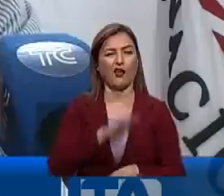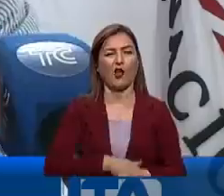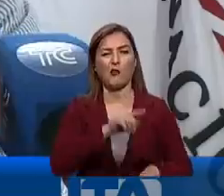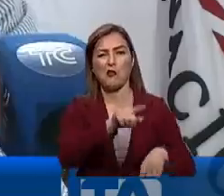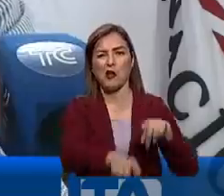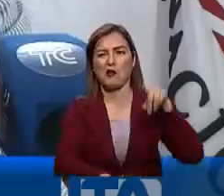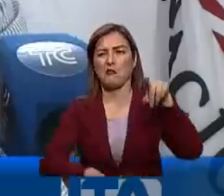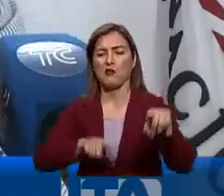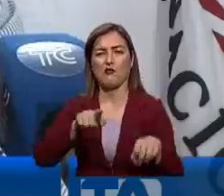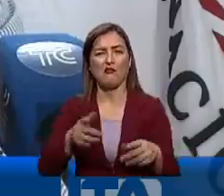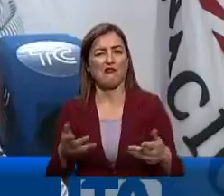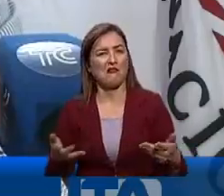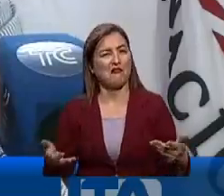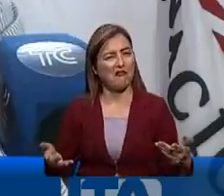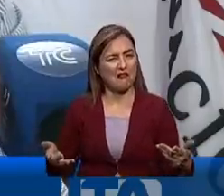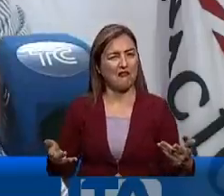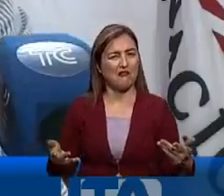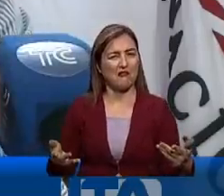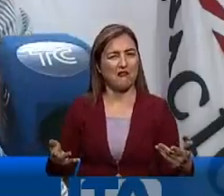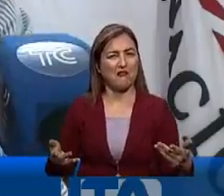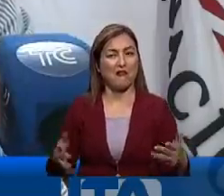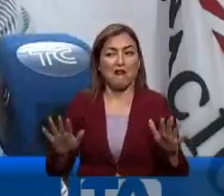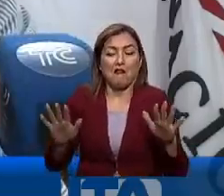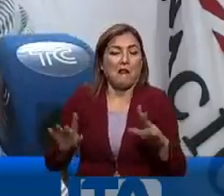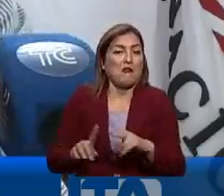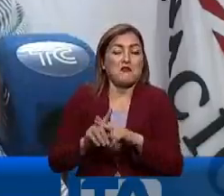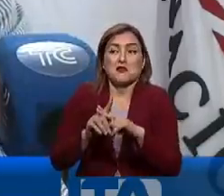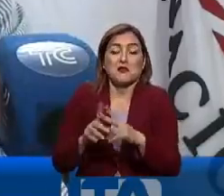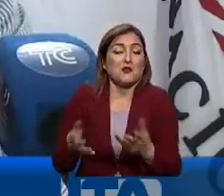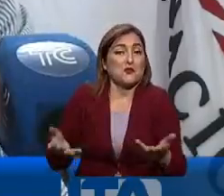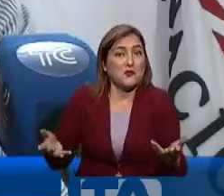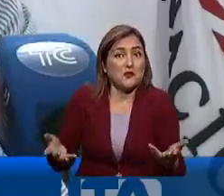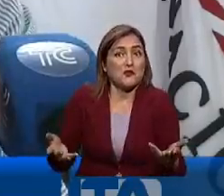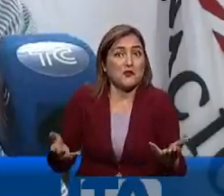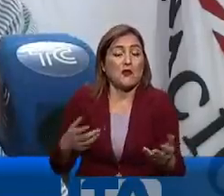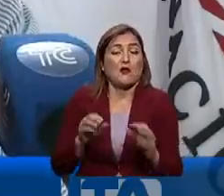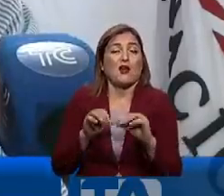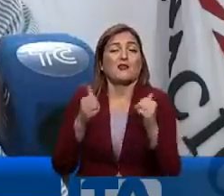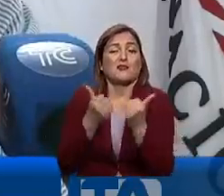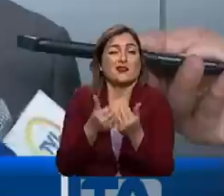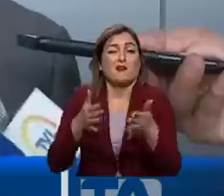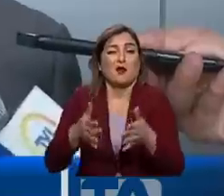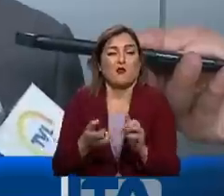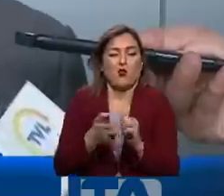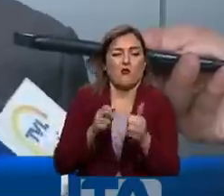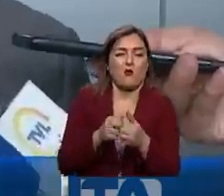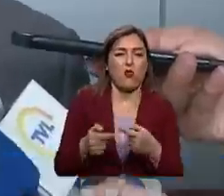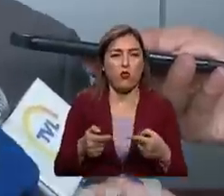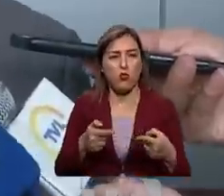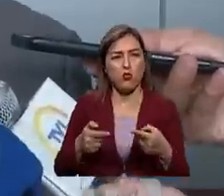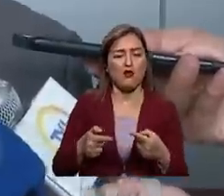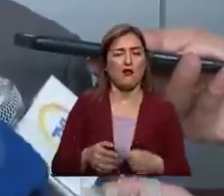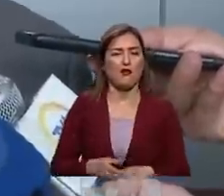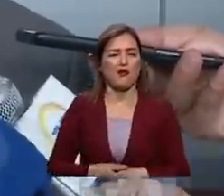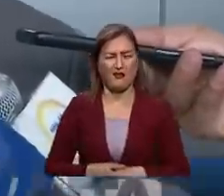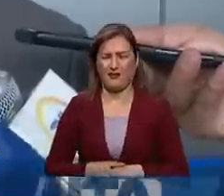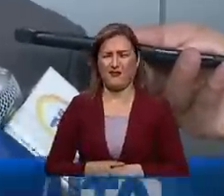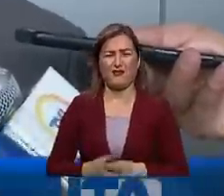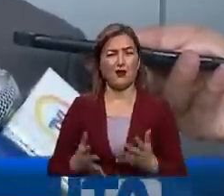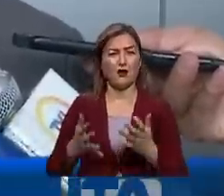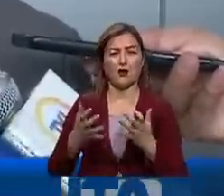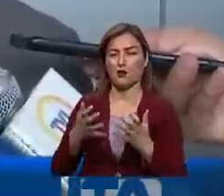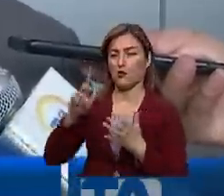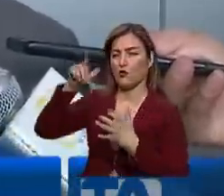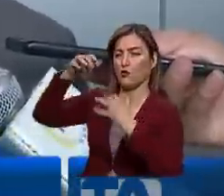culpables de cosas que son circunstanciales, son calores de la Asamblea Nacional. No hay ningún espíritu conspirador